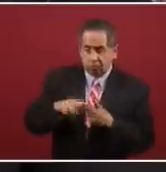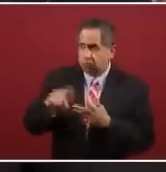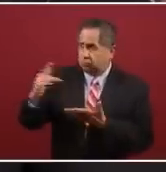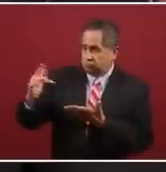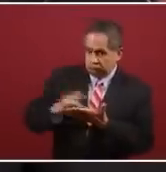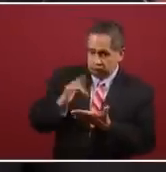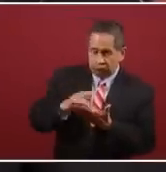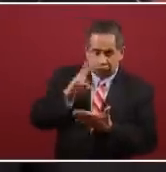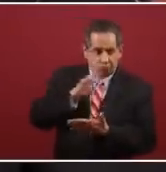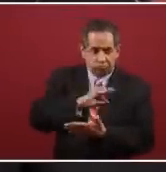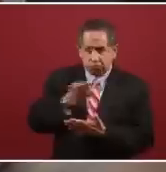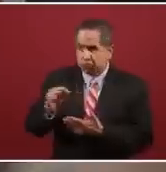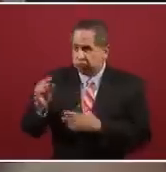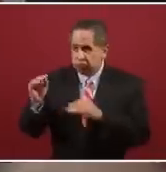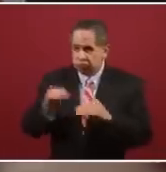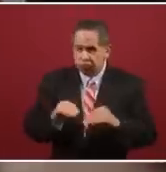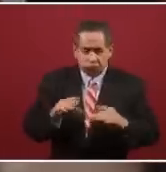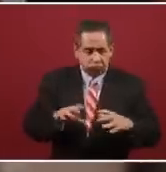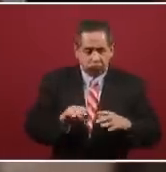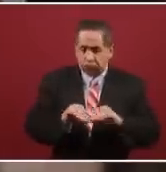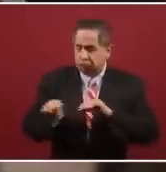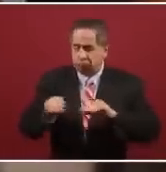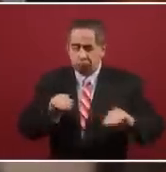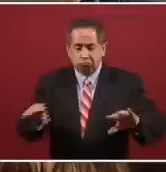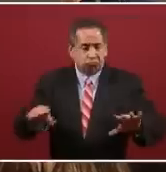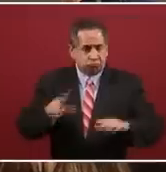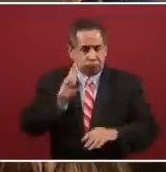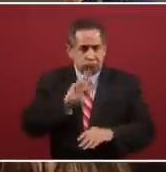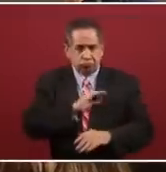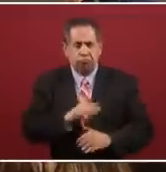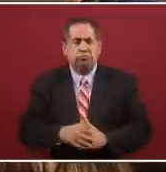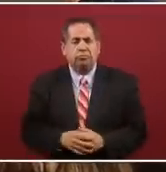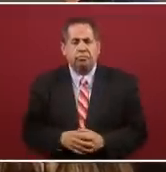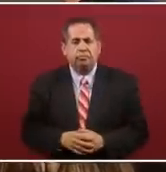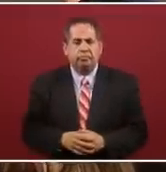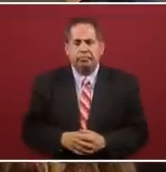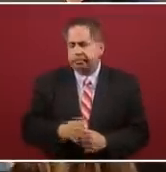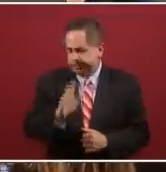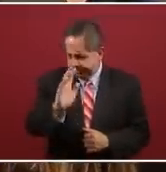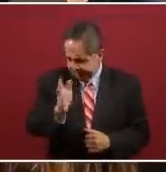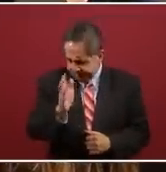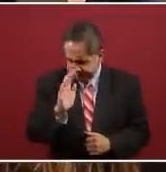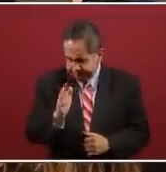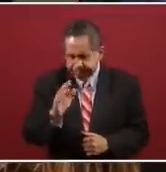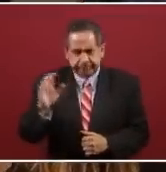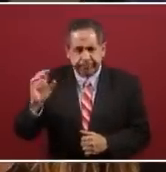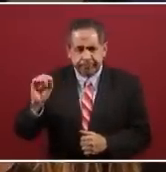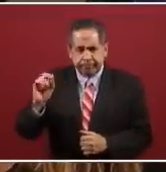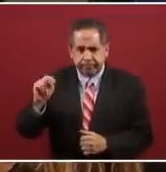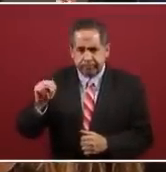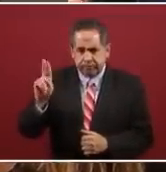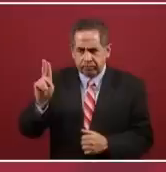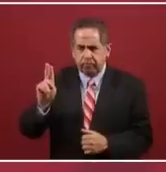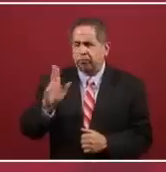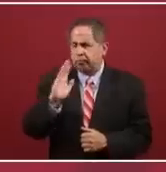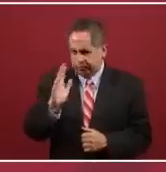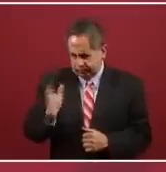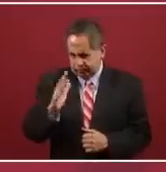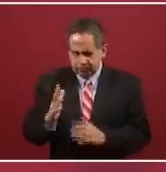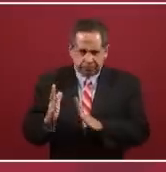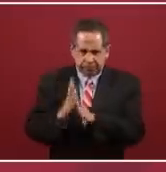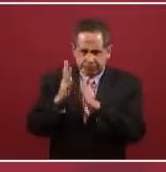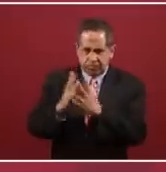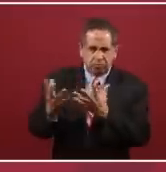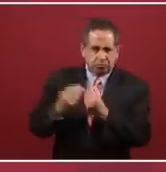poder ubicar a todos esos migrantes? Sí, ya está participando la ONU.